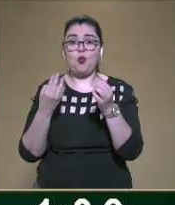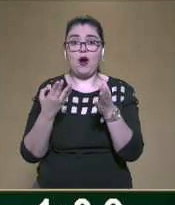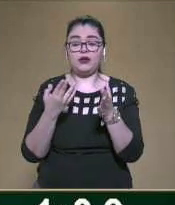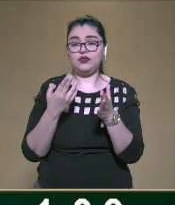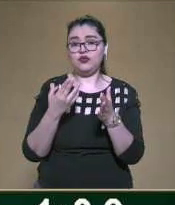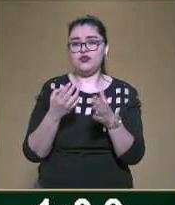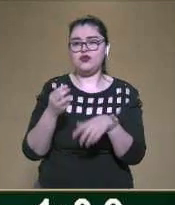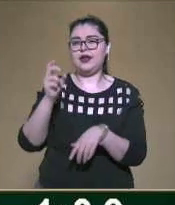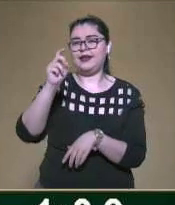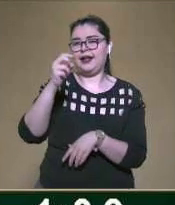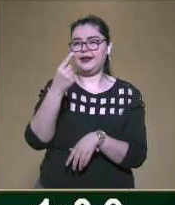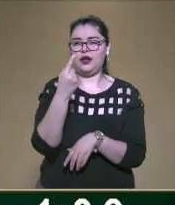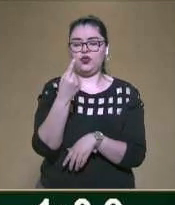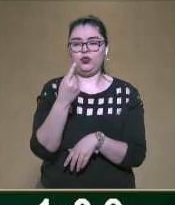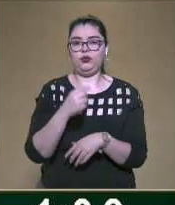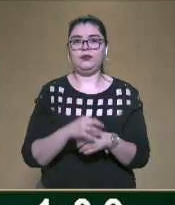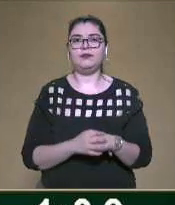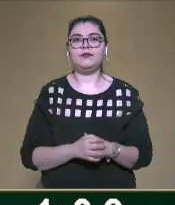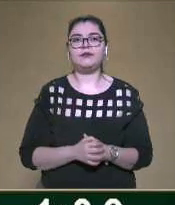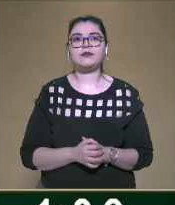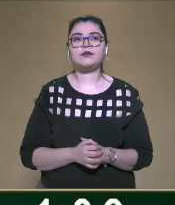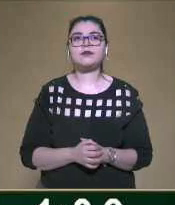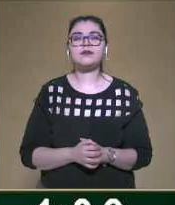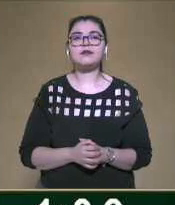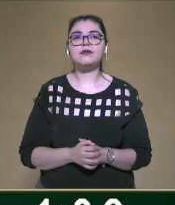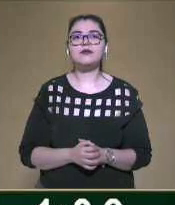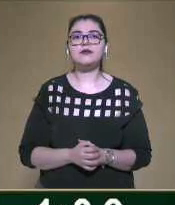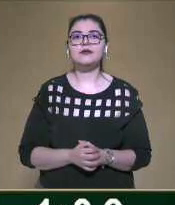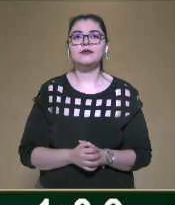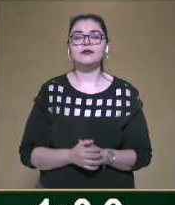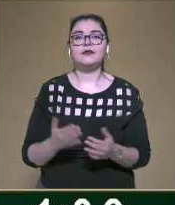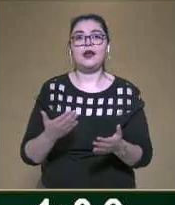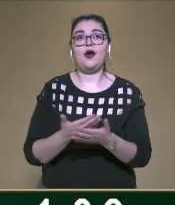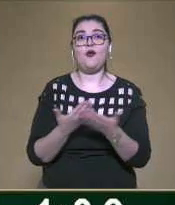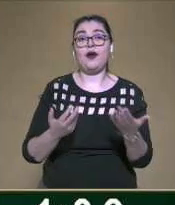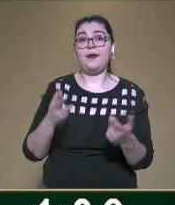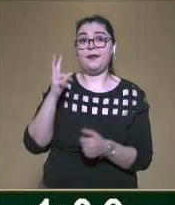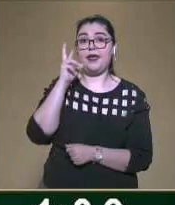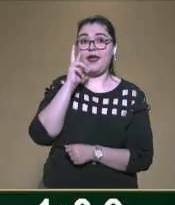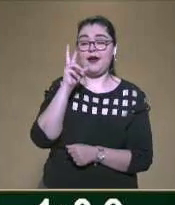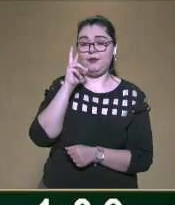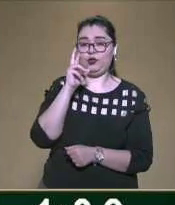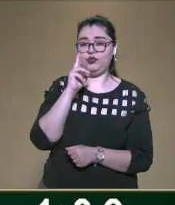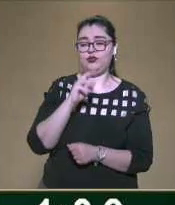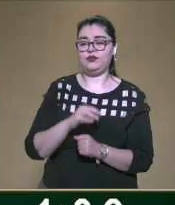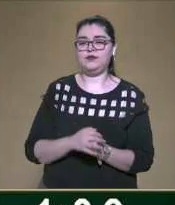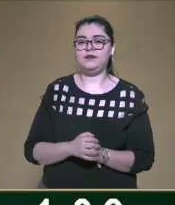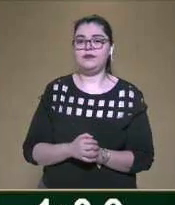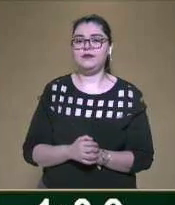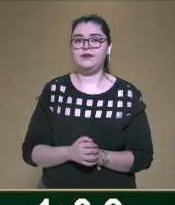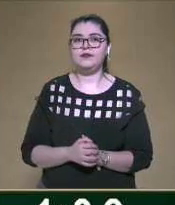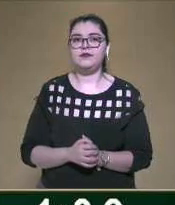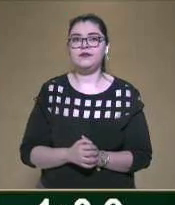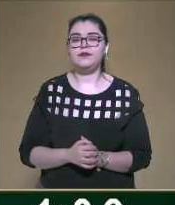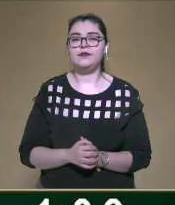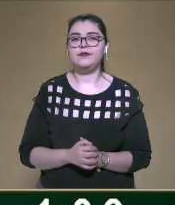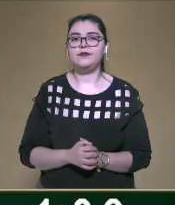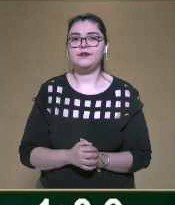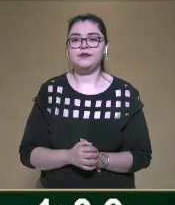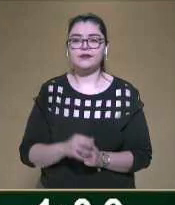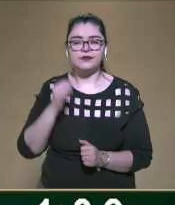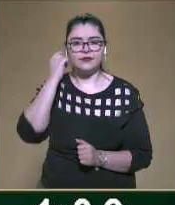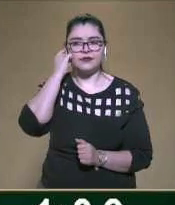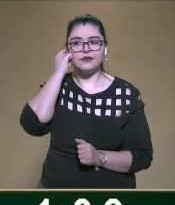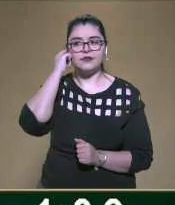encuentran en el estado de Nuevo León, en nuestra entidad, aquí están divididos ya territorialmente los 51 municipios. ¿Cuál